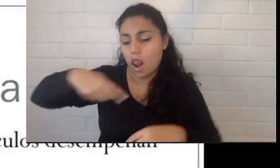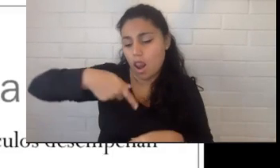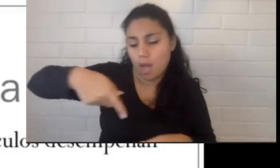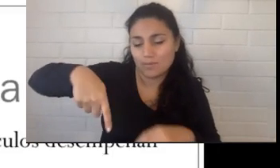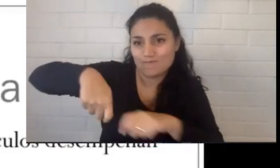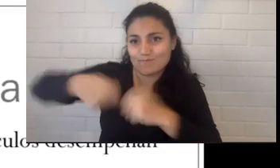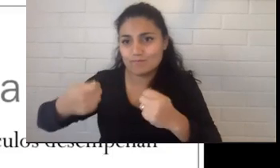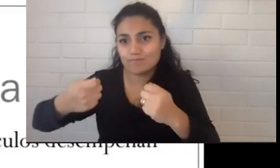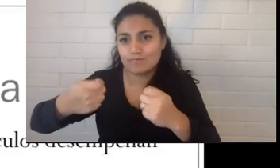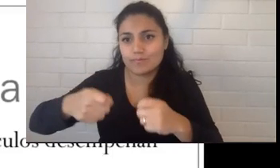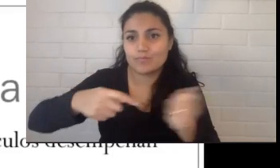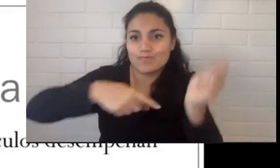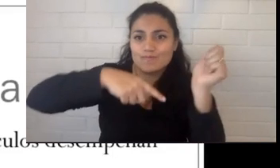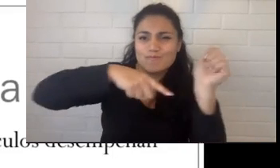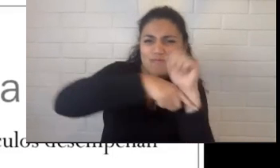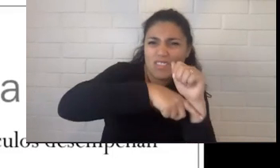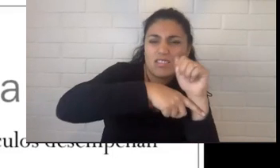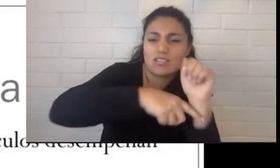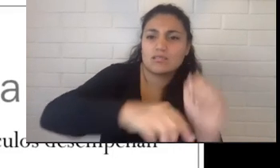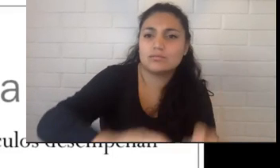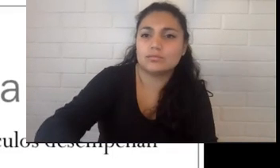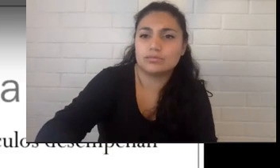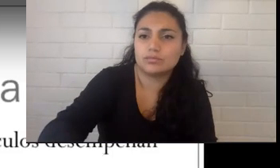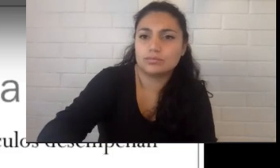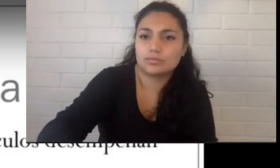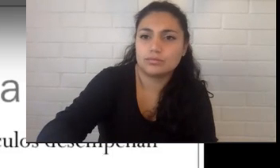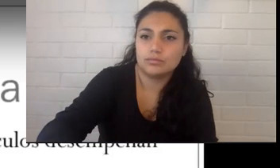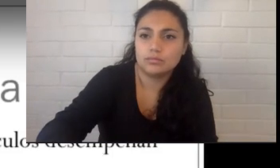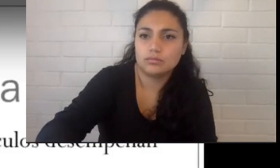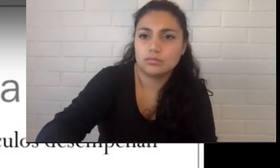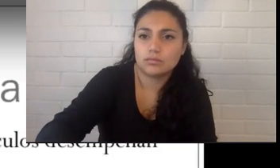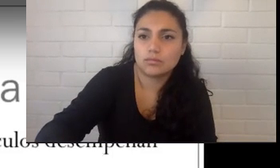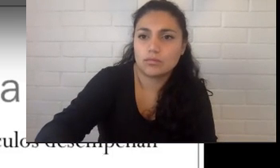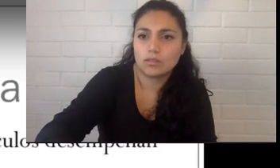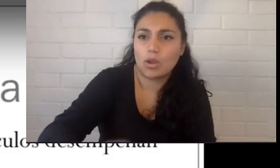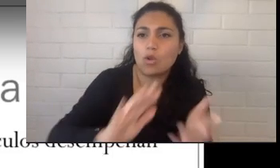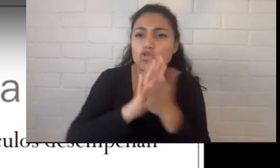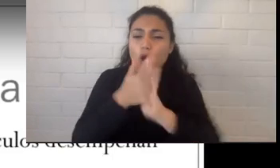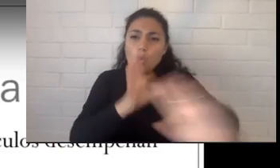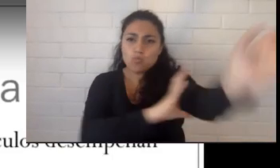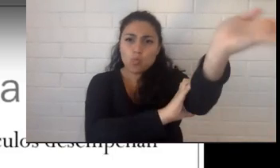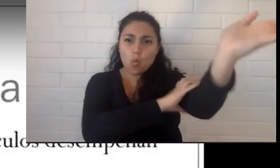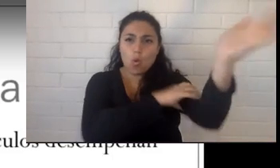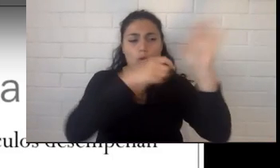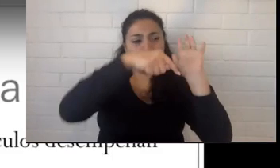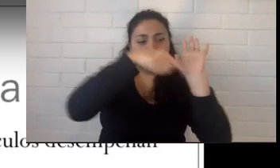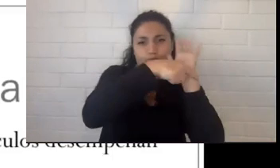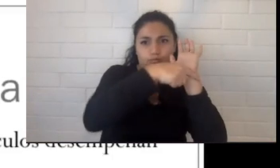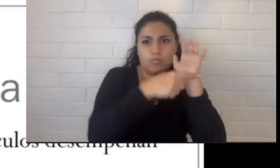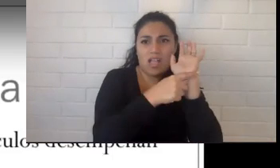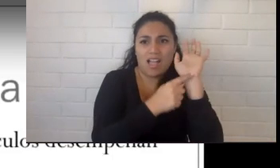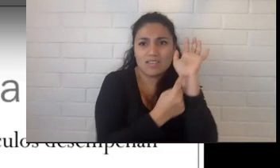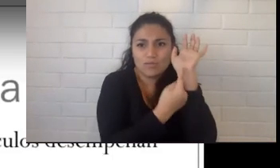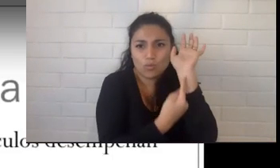acá, y no hasta acá arriba, todos los músculos que se encuentran acá no van a tener inervación del nervio mediano. Entonces, ¿qué es lo que me da